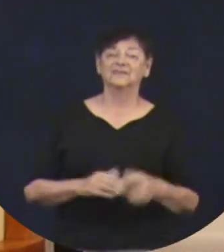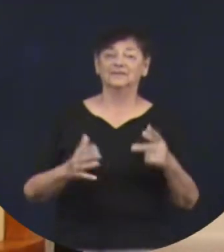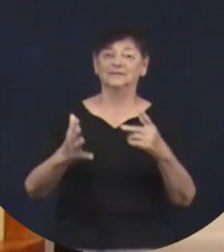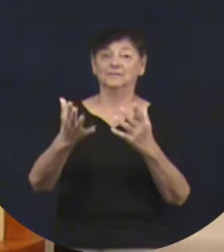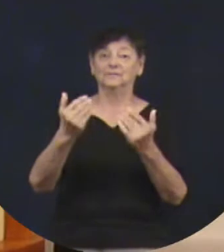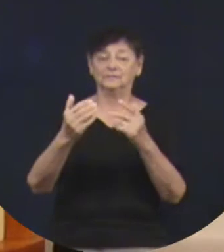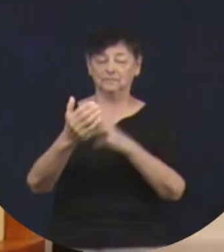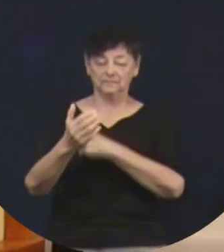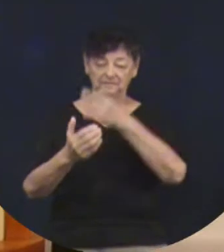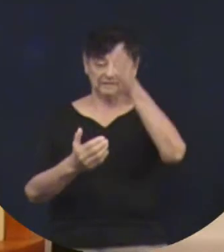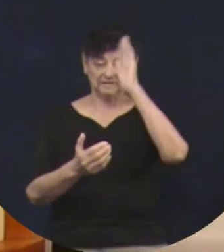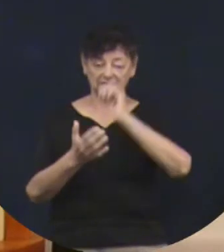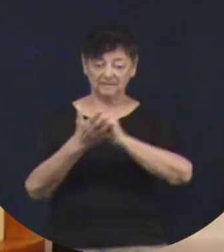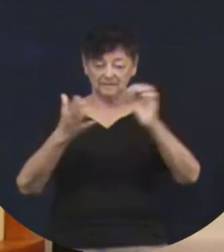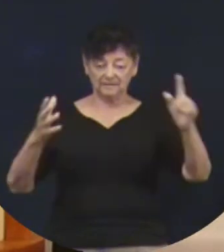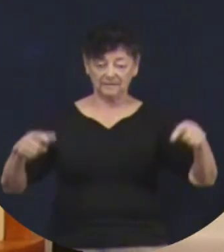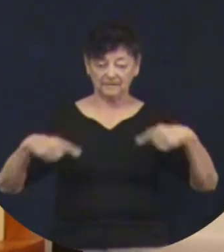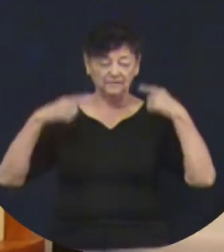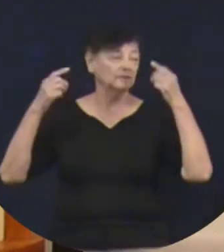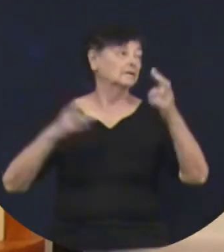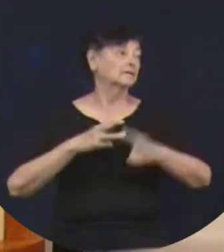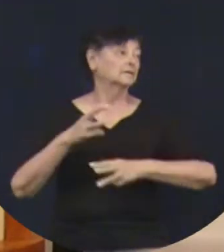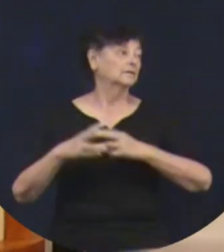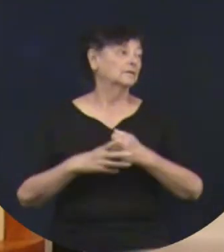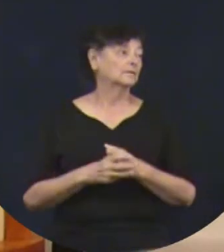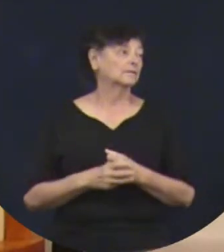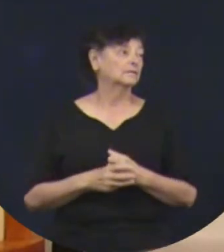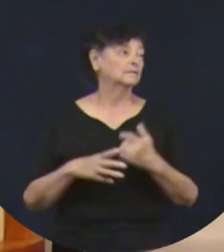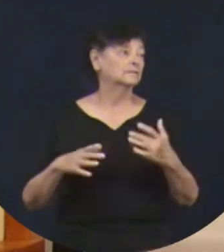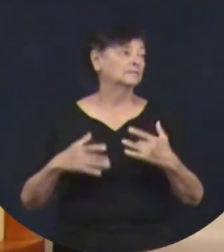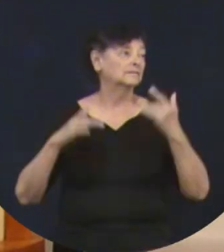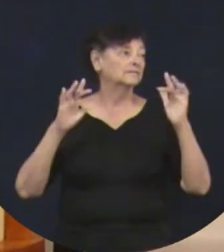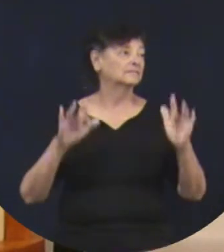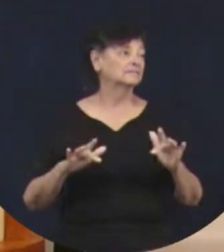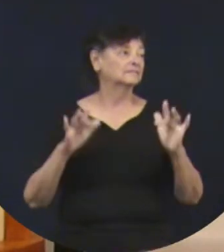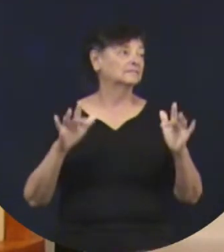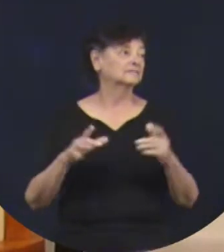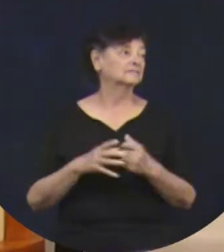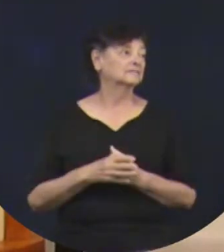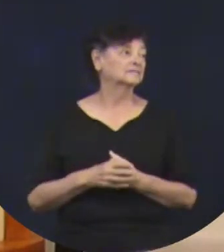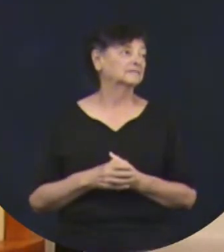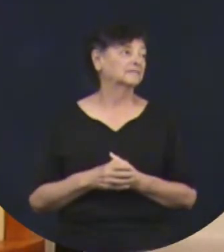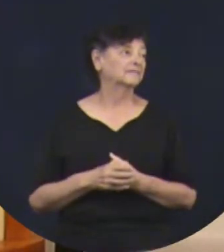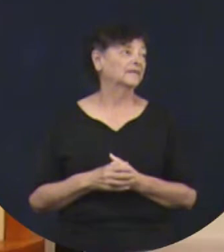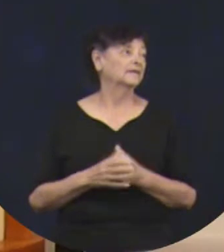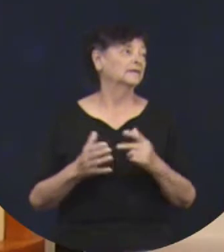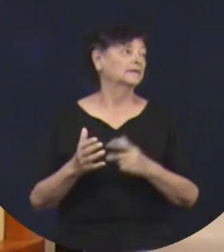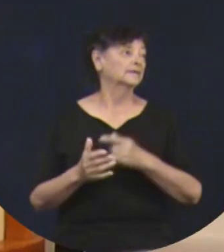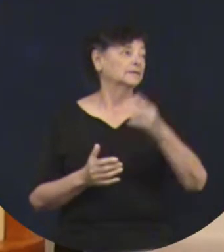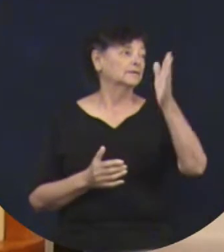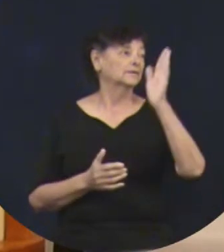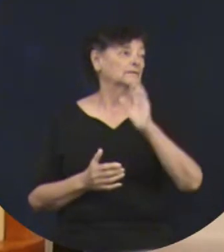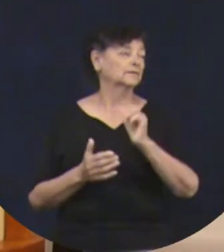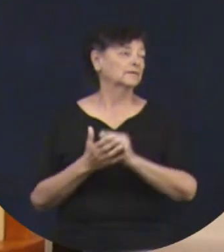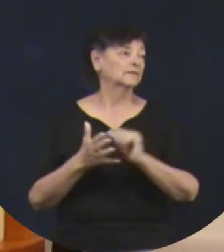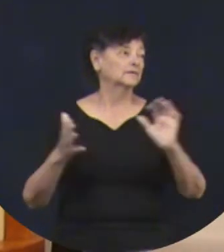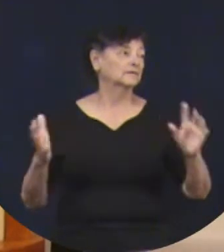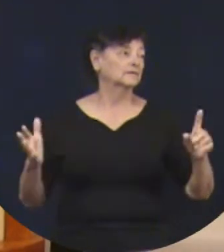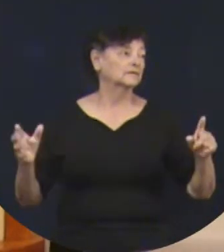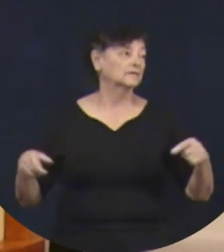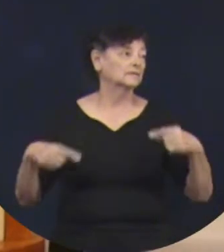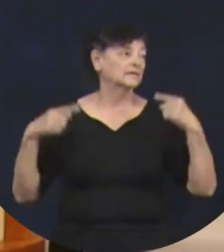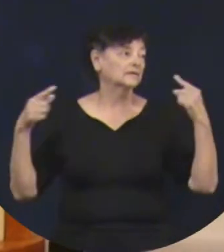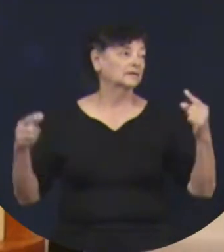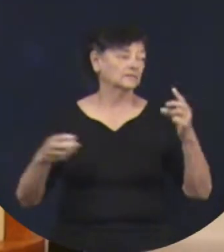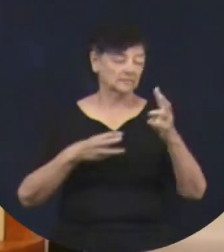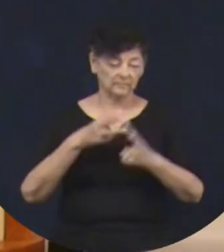Cordero de Dios, que quitas el pecado del mundo, ten piedad de nosotros. Cordero de Dios, que